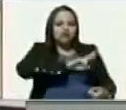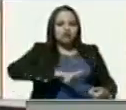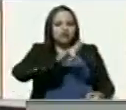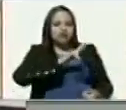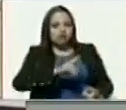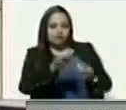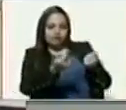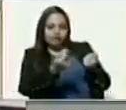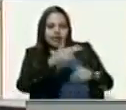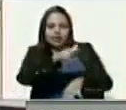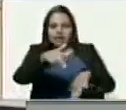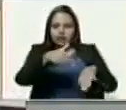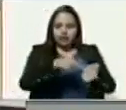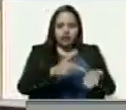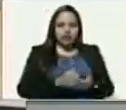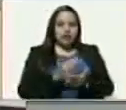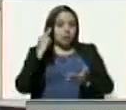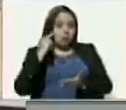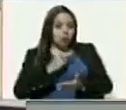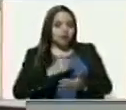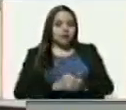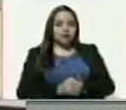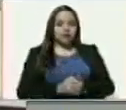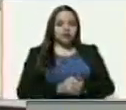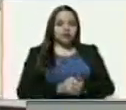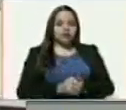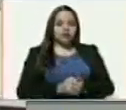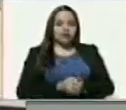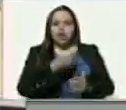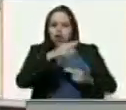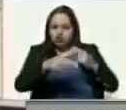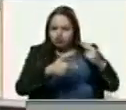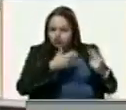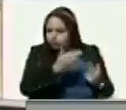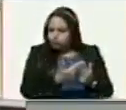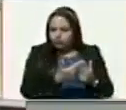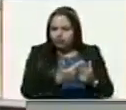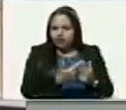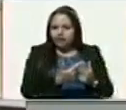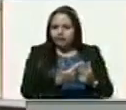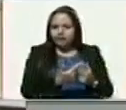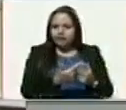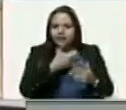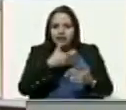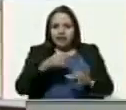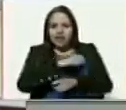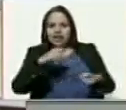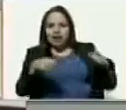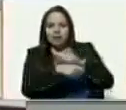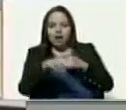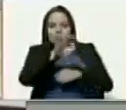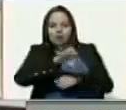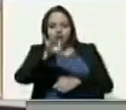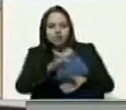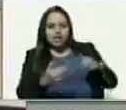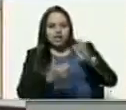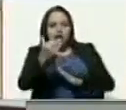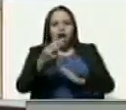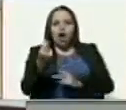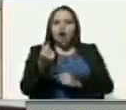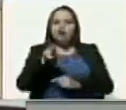moneda nacional. En ningún momento, y vuelvo a destacarlo, se modificó la alícuota por la utilización de los